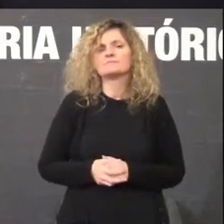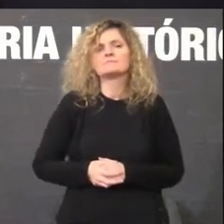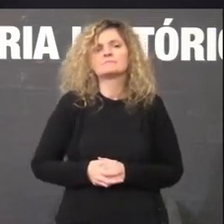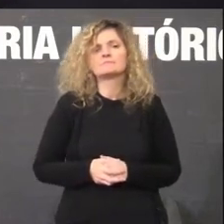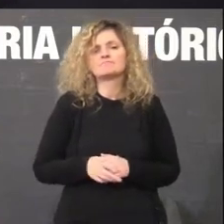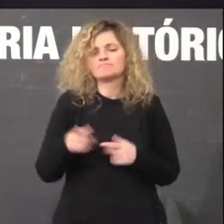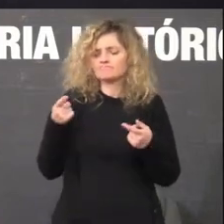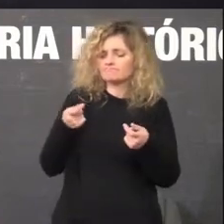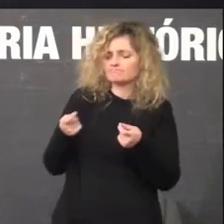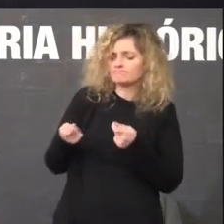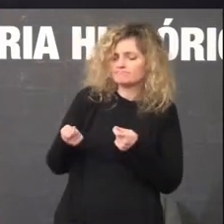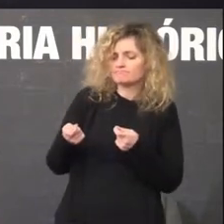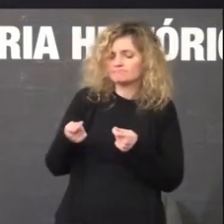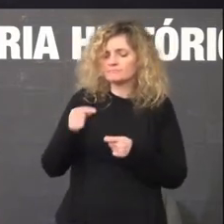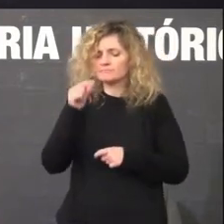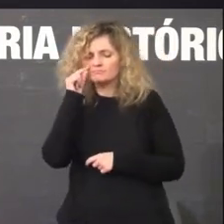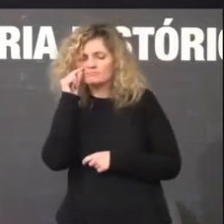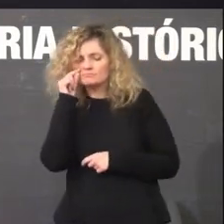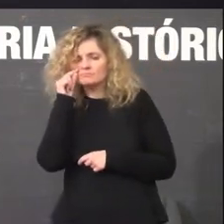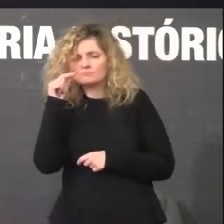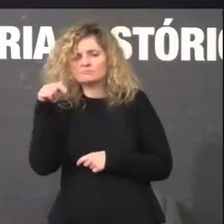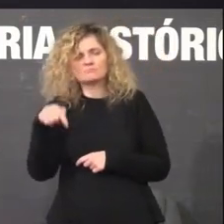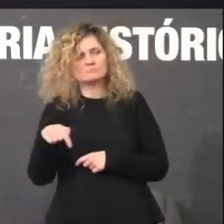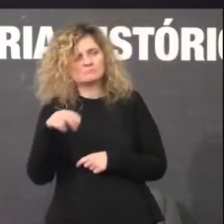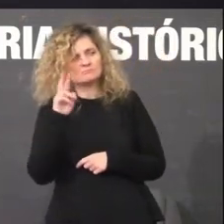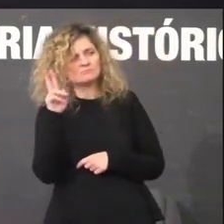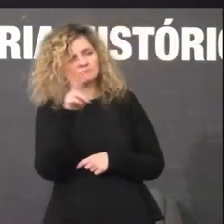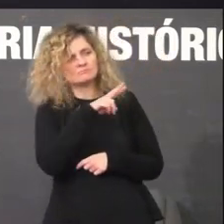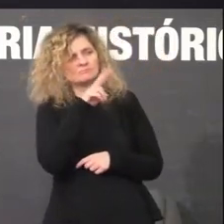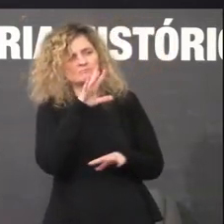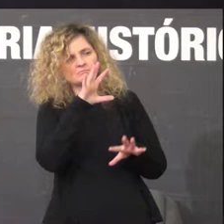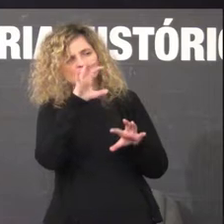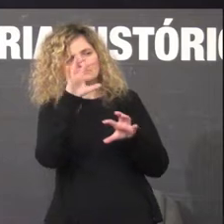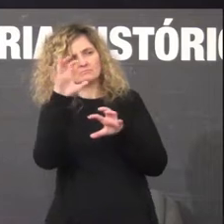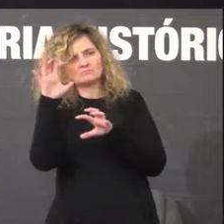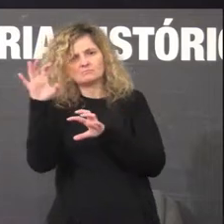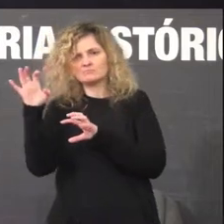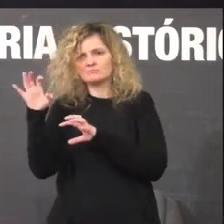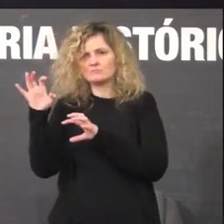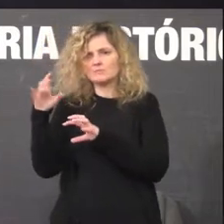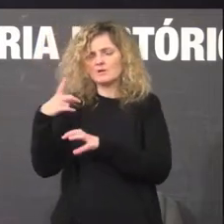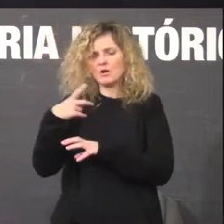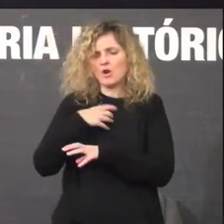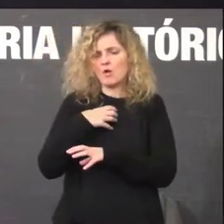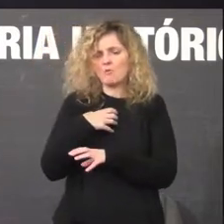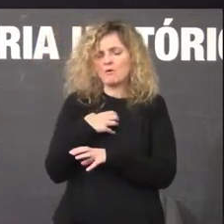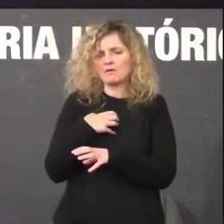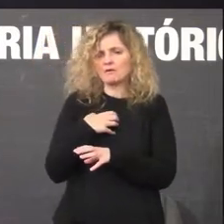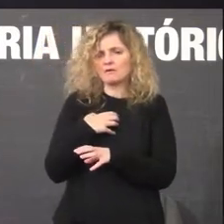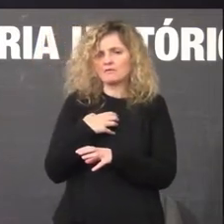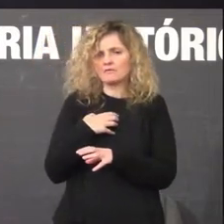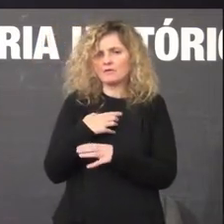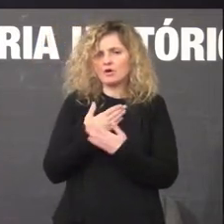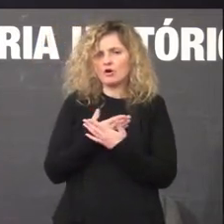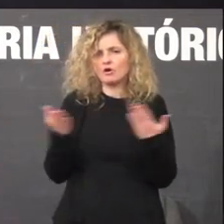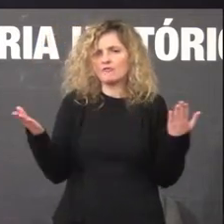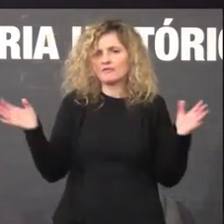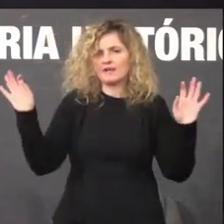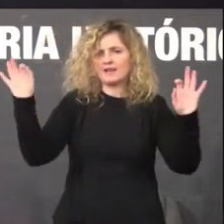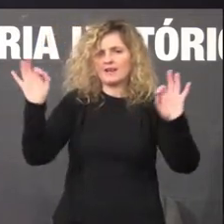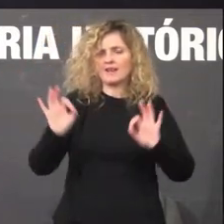le controlan, le espían, y entonces él aprende que no puede confiar en